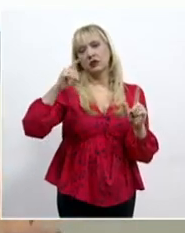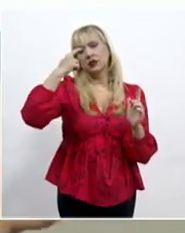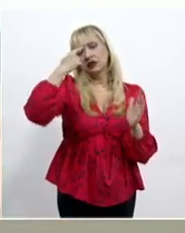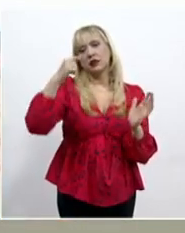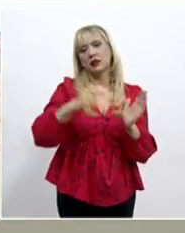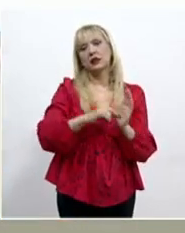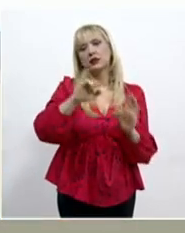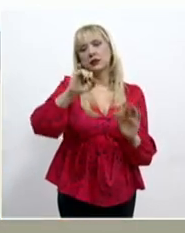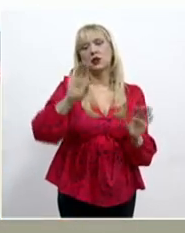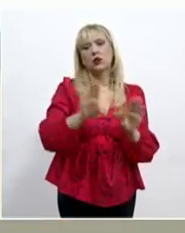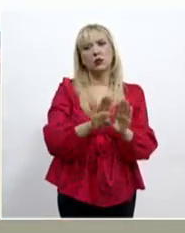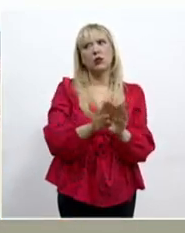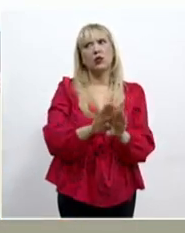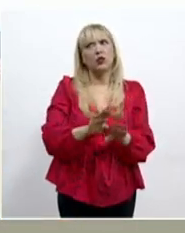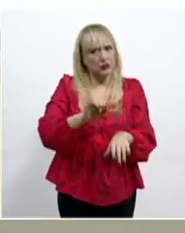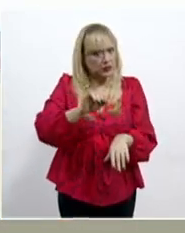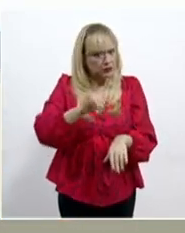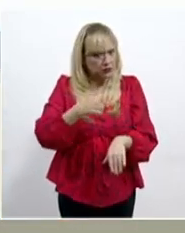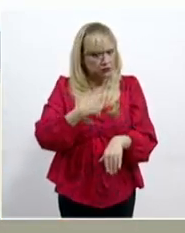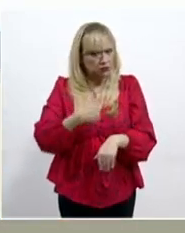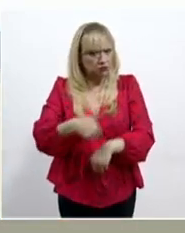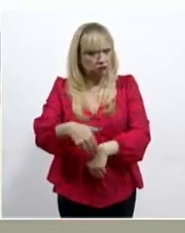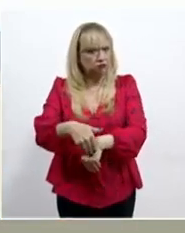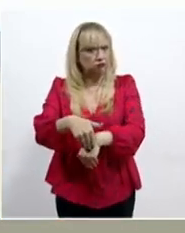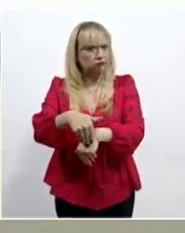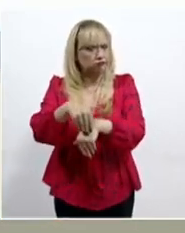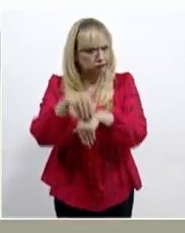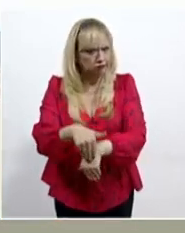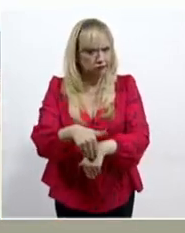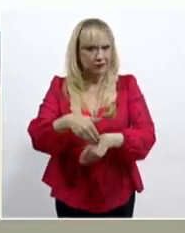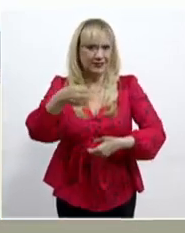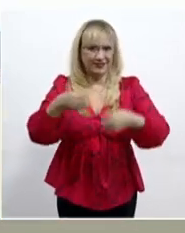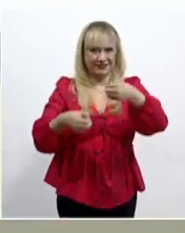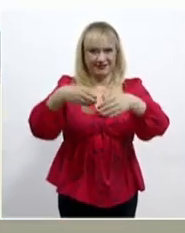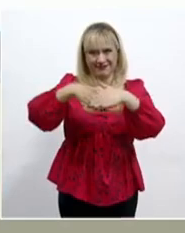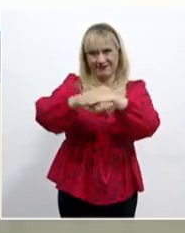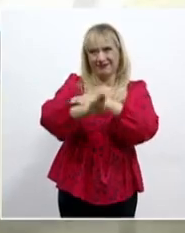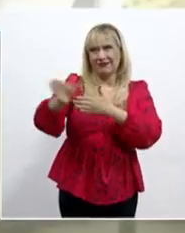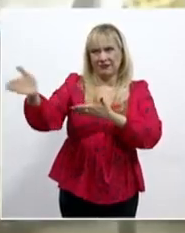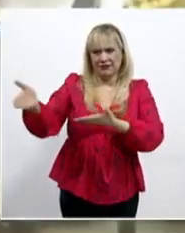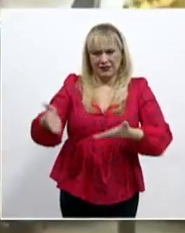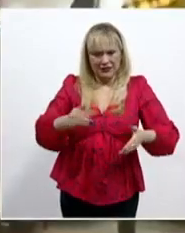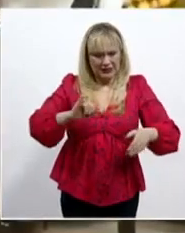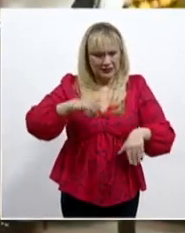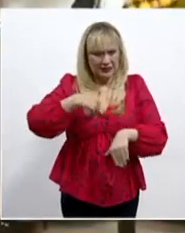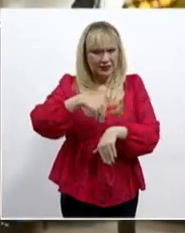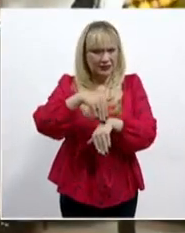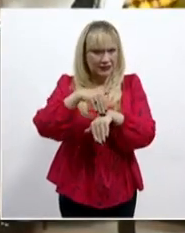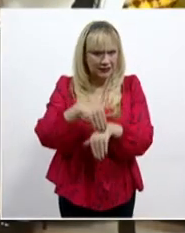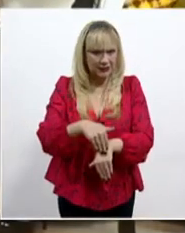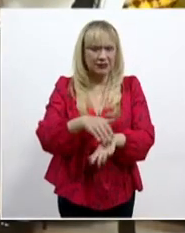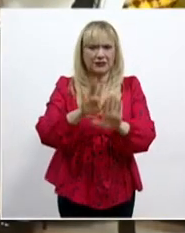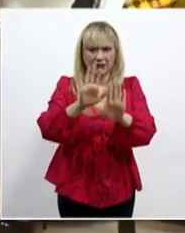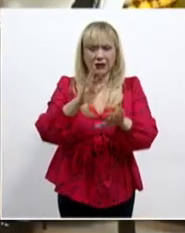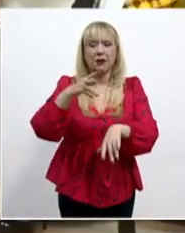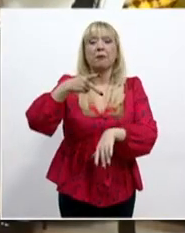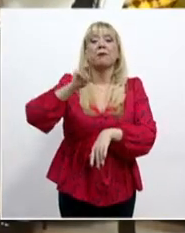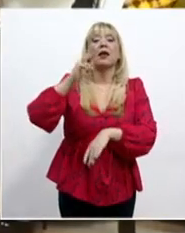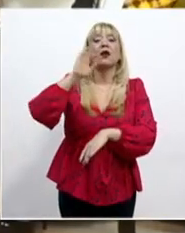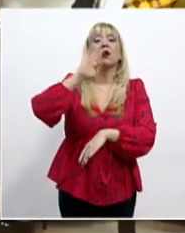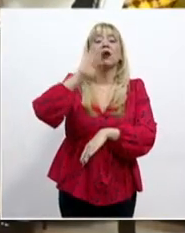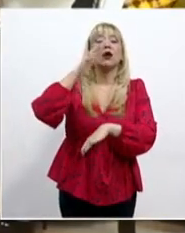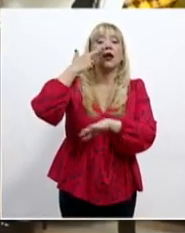querer darle cumplimiento a las formalidades mismas de lo que el procedimiento de fijación de competencia